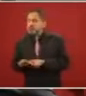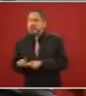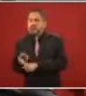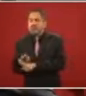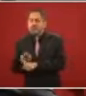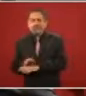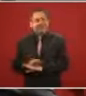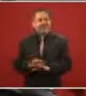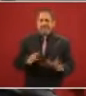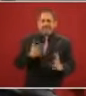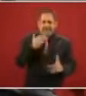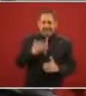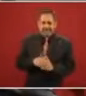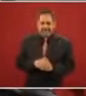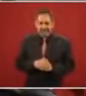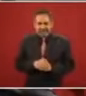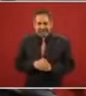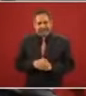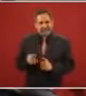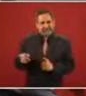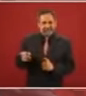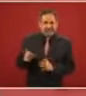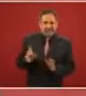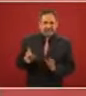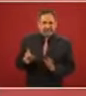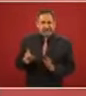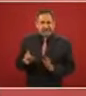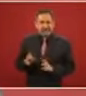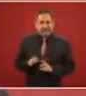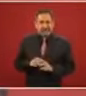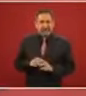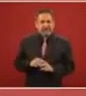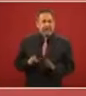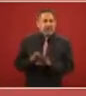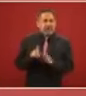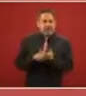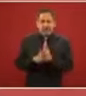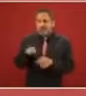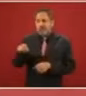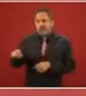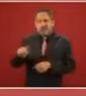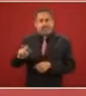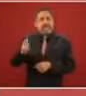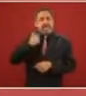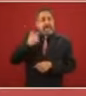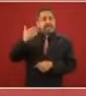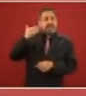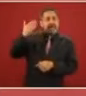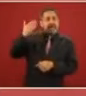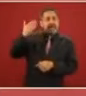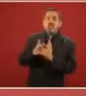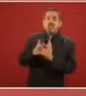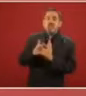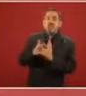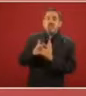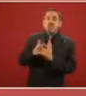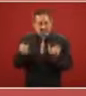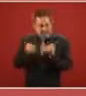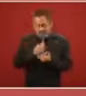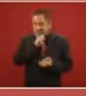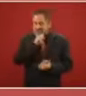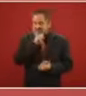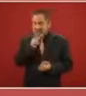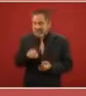Tampoco es tan diferente de cómo actuaban algunos partidos,